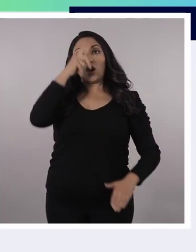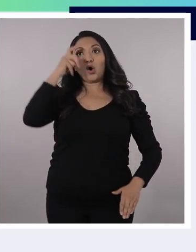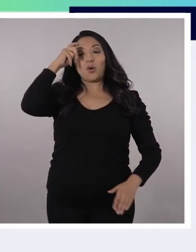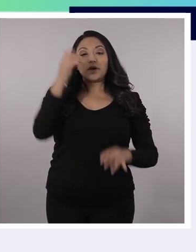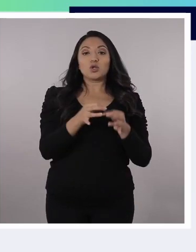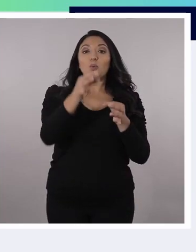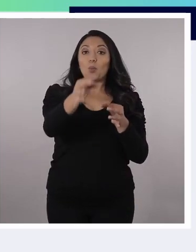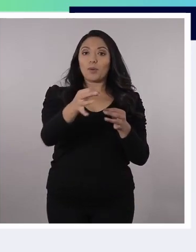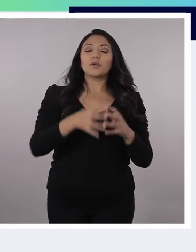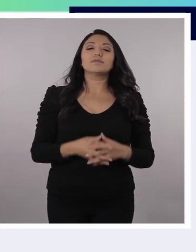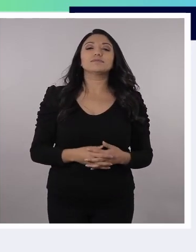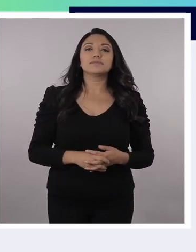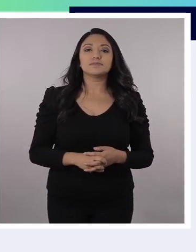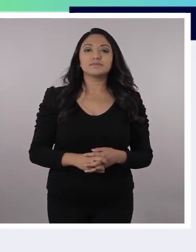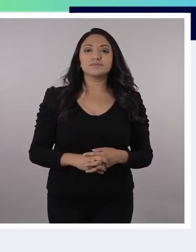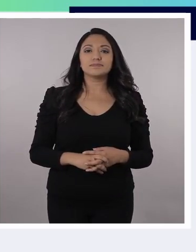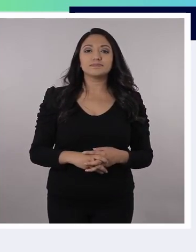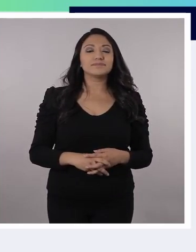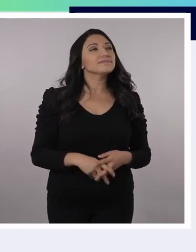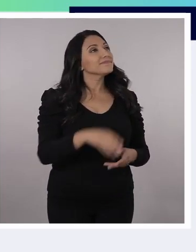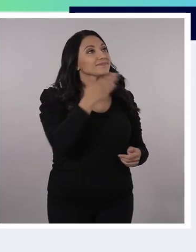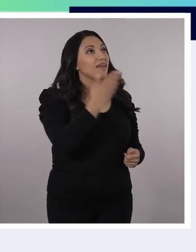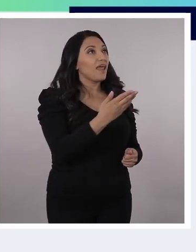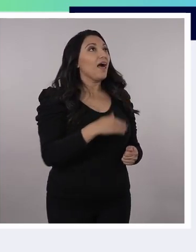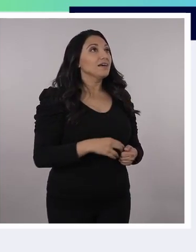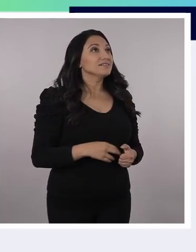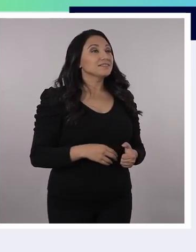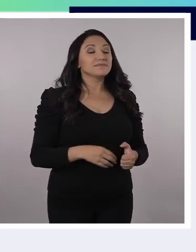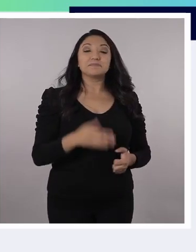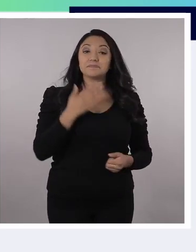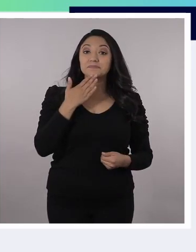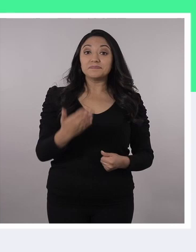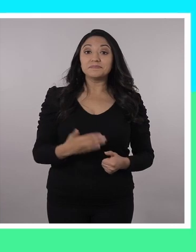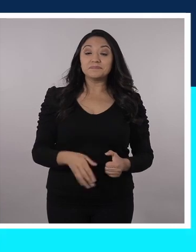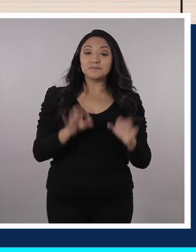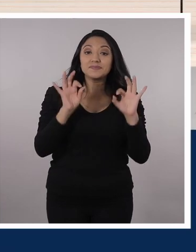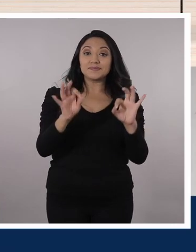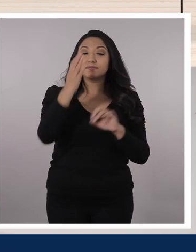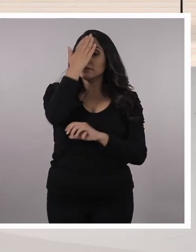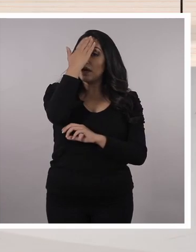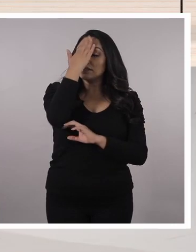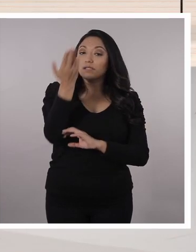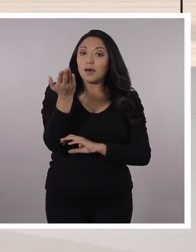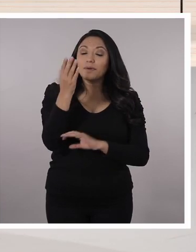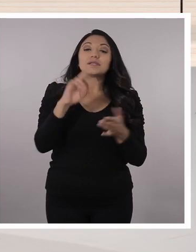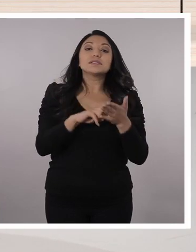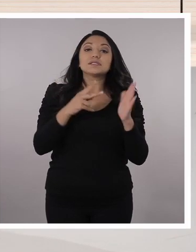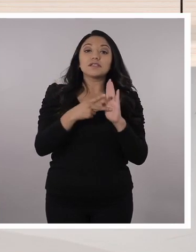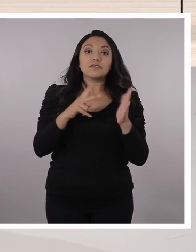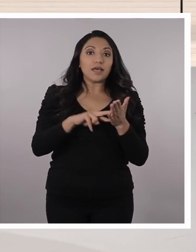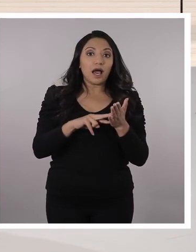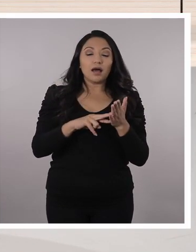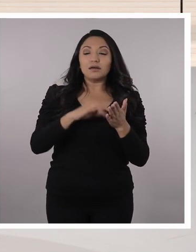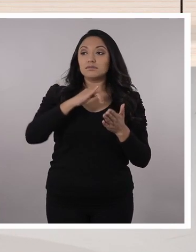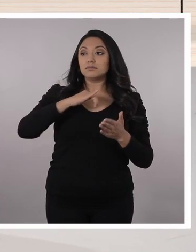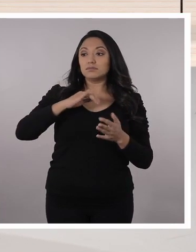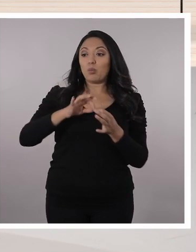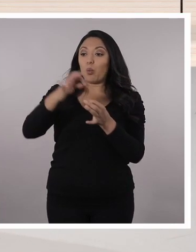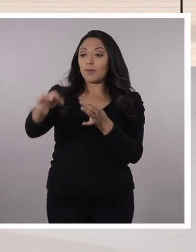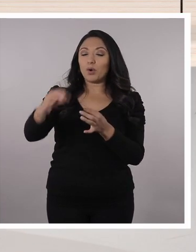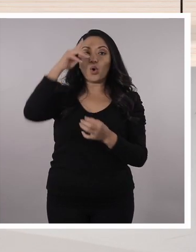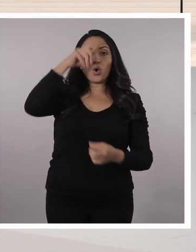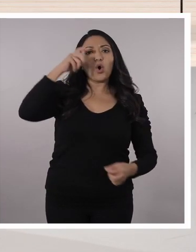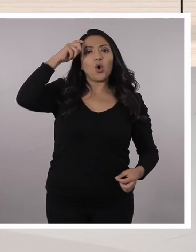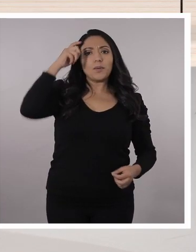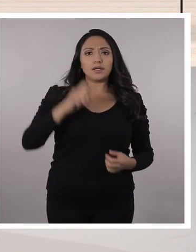decir entonces, el gobierno del pueblo. Gracias, Webster. Gracias, Webster. Entonces ya sabemos que la democracia significa el pueblo